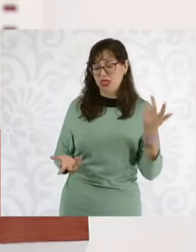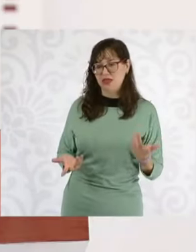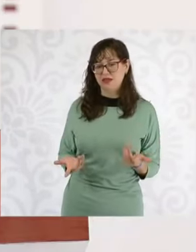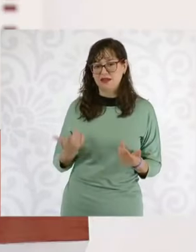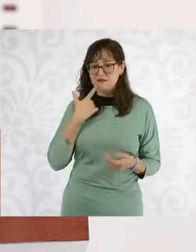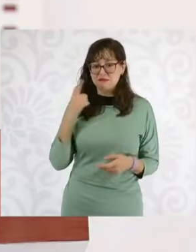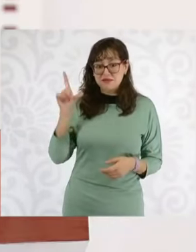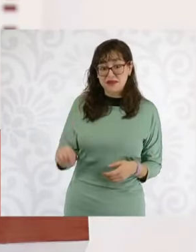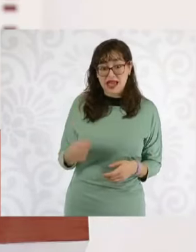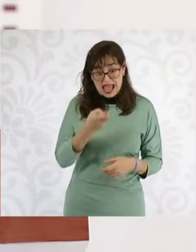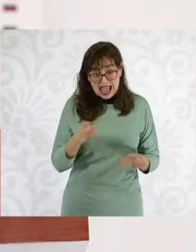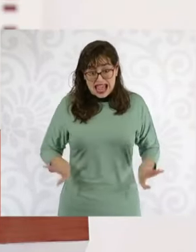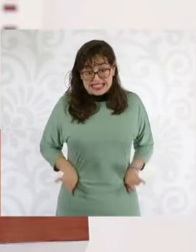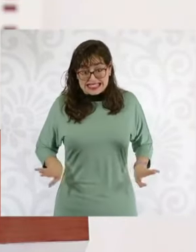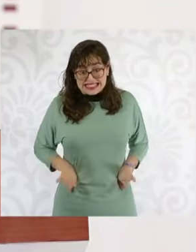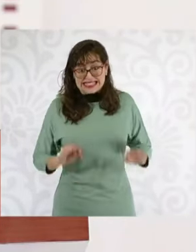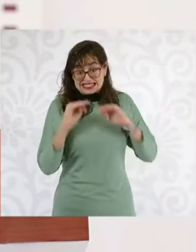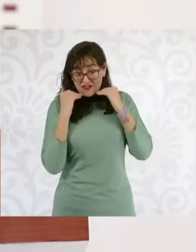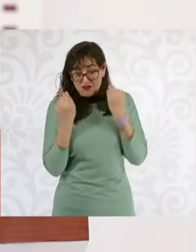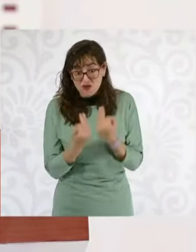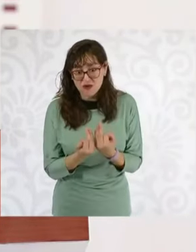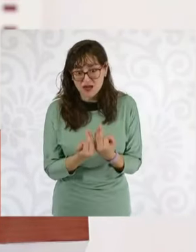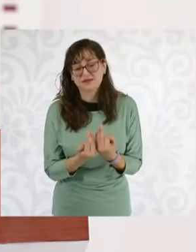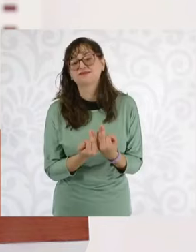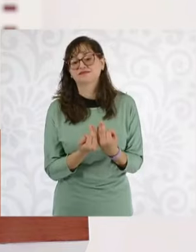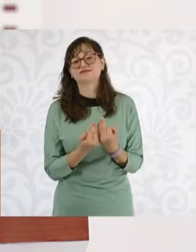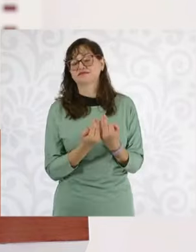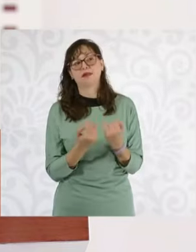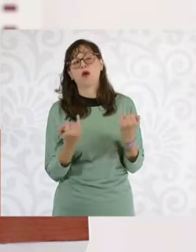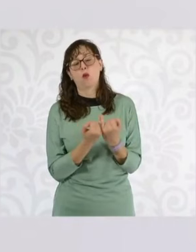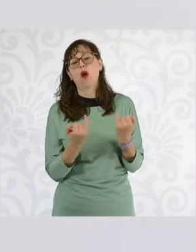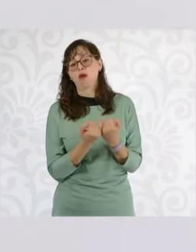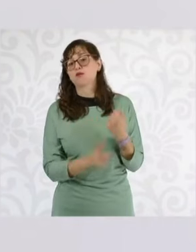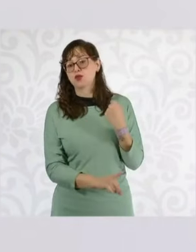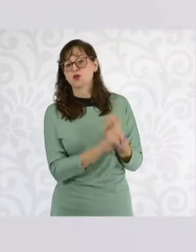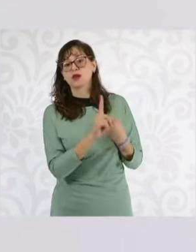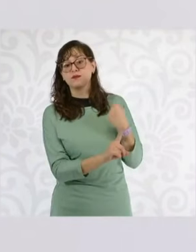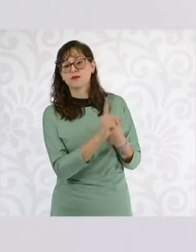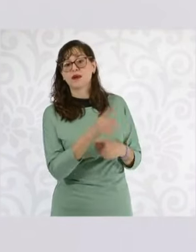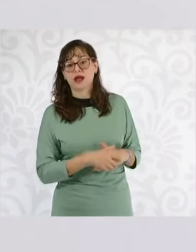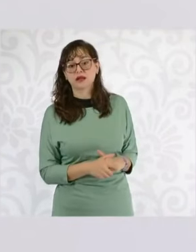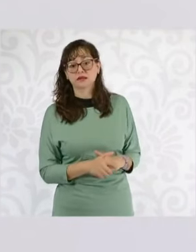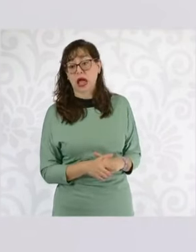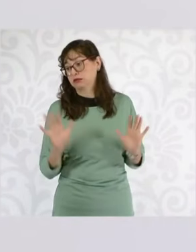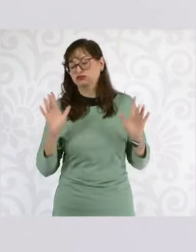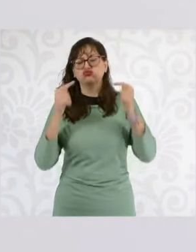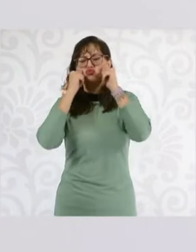es decir, la manera en que haces las cosas también tiene fondo, no solo es el fin.